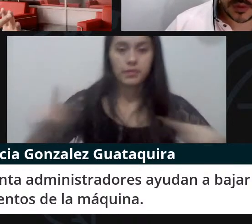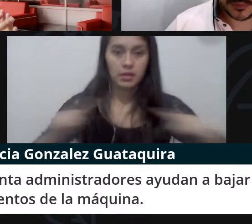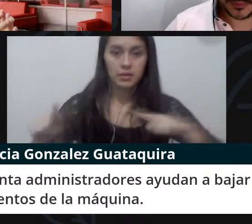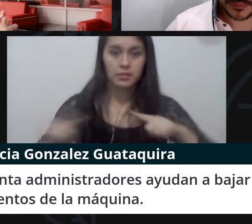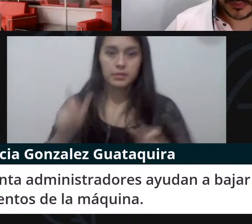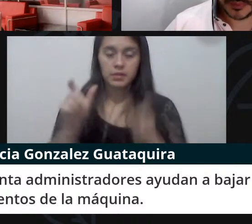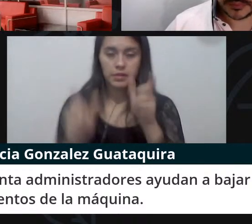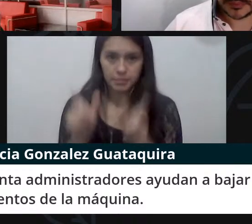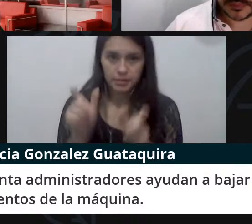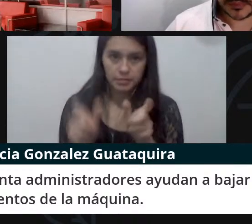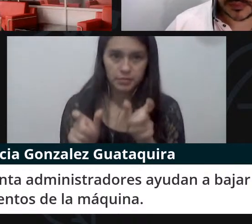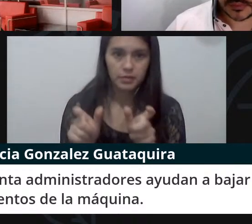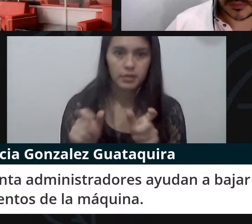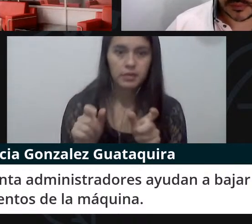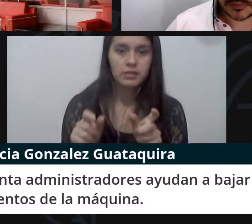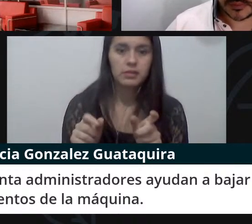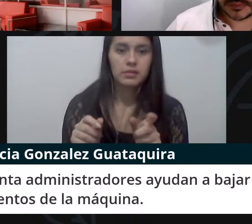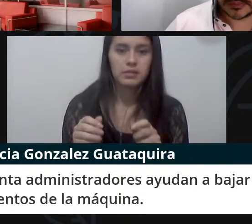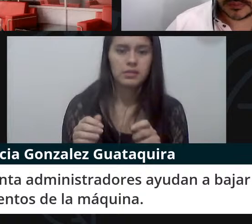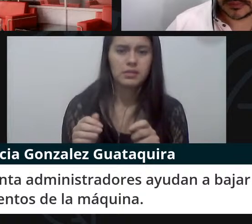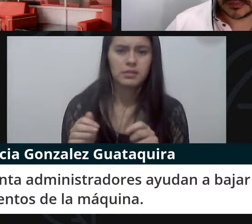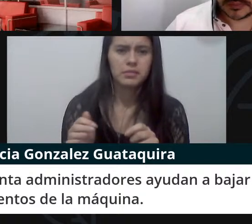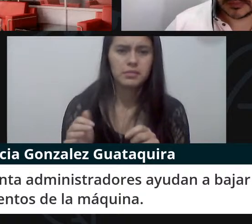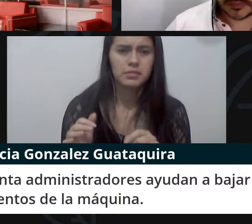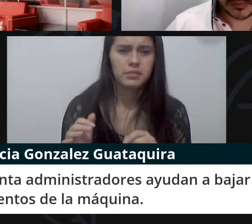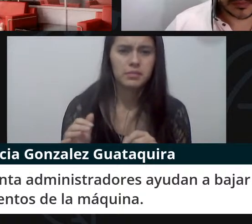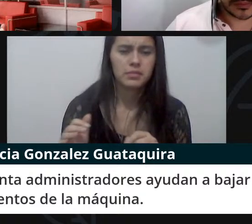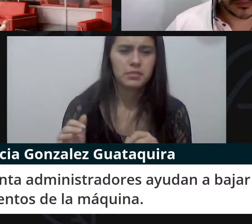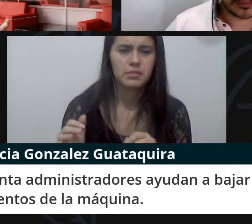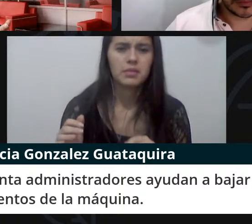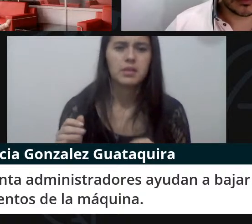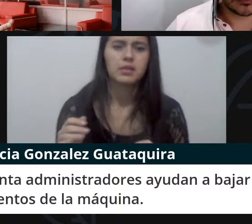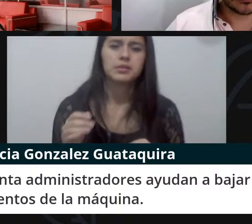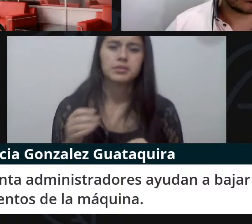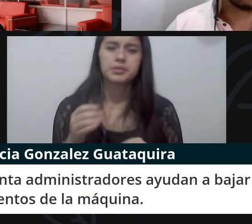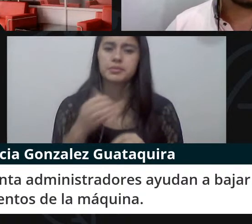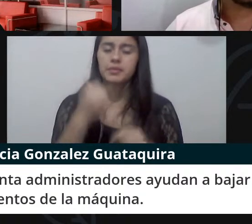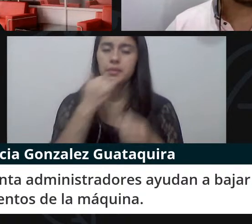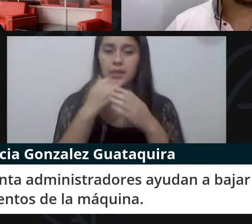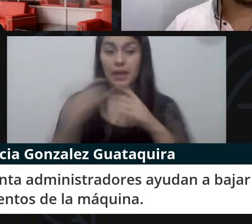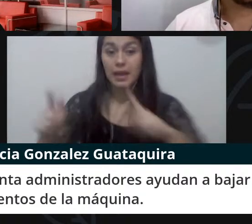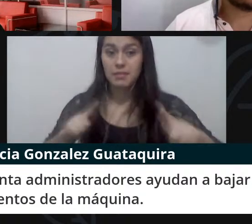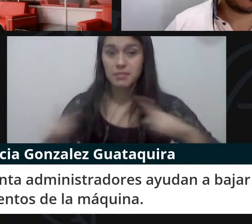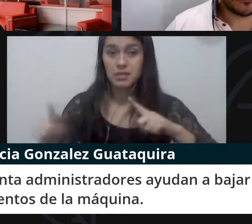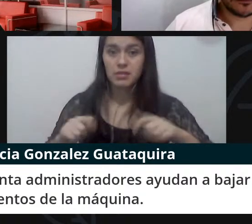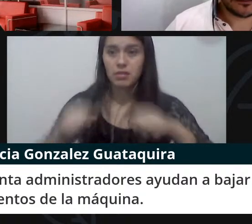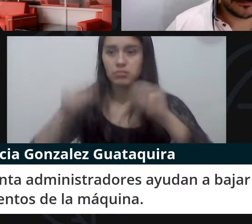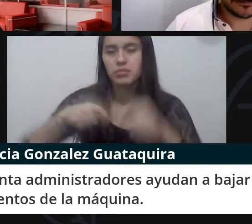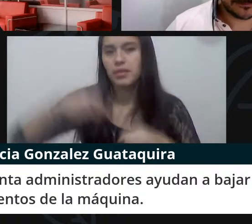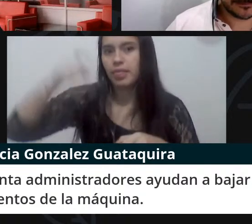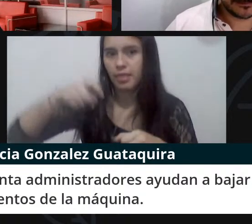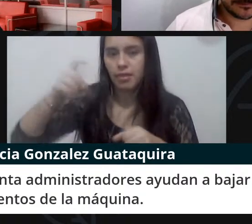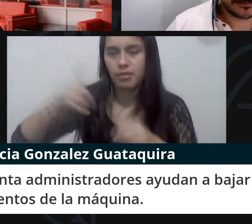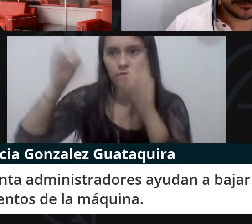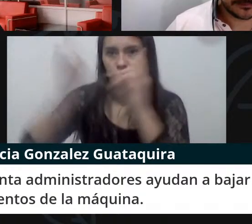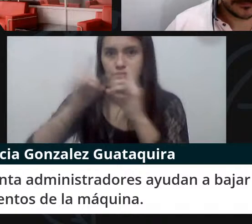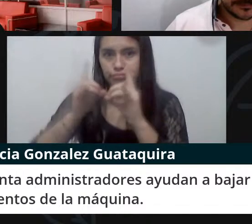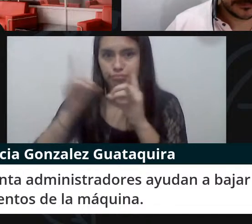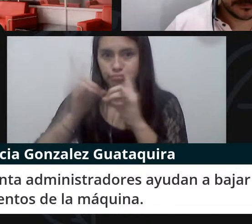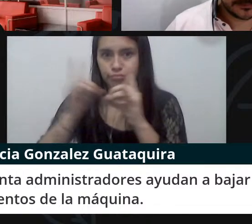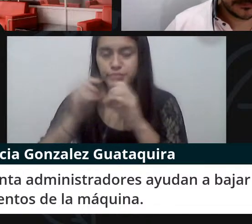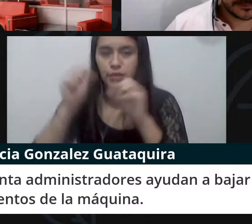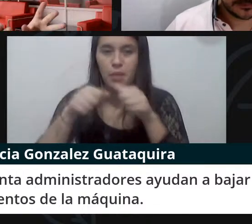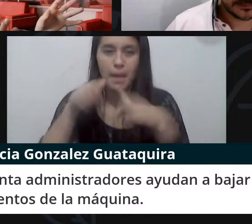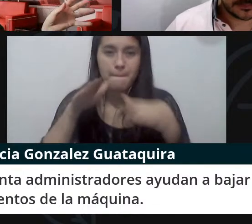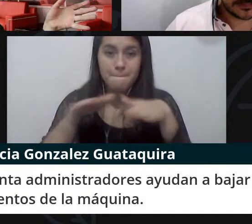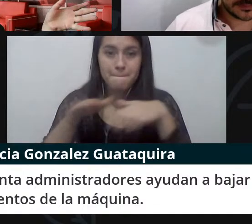pregunta, ¿administradores ayuda a bajar la capacidad o requerimientos de la máquina? Como tal, no, porque es que este es un servicio que está en internet.